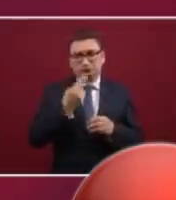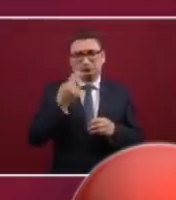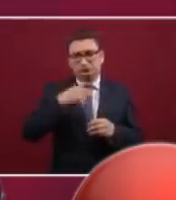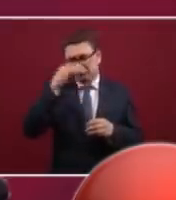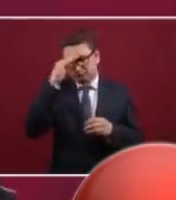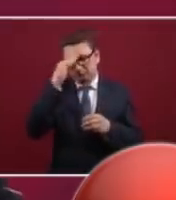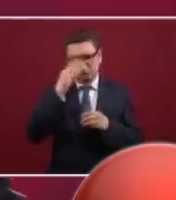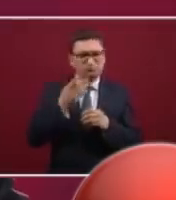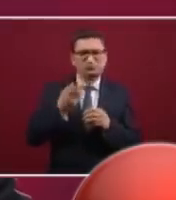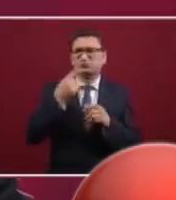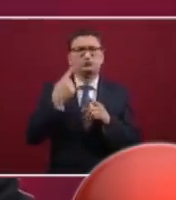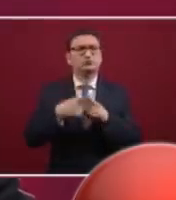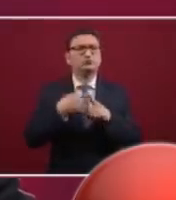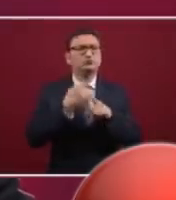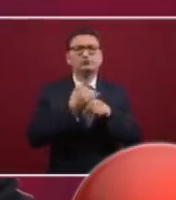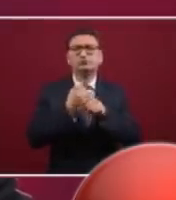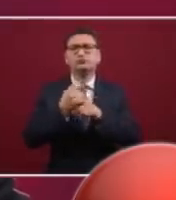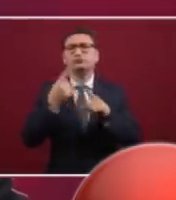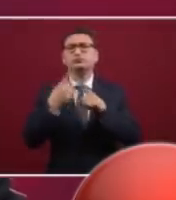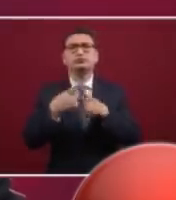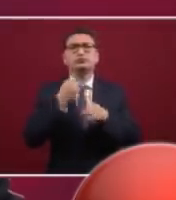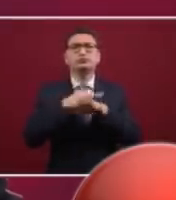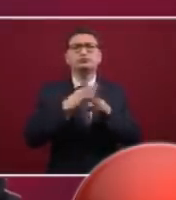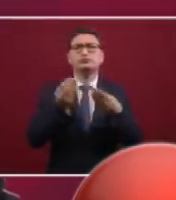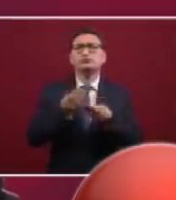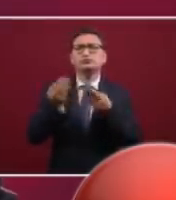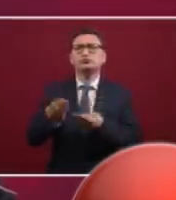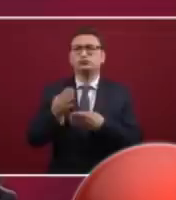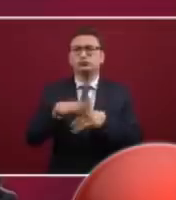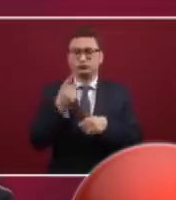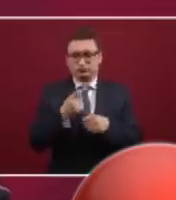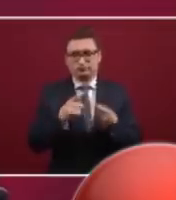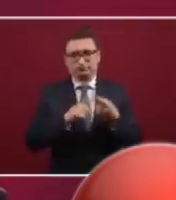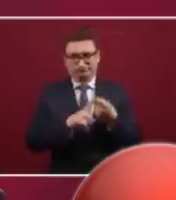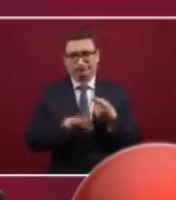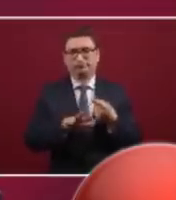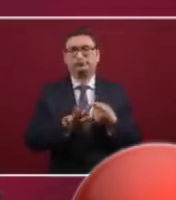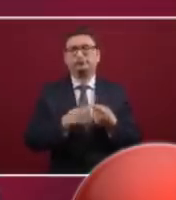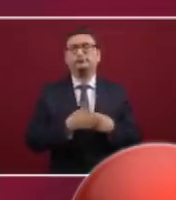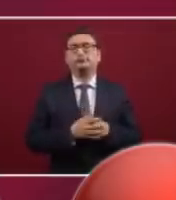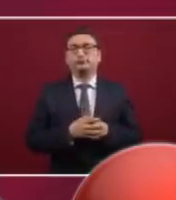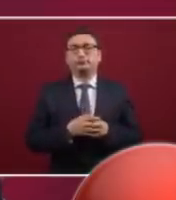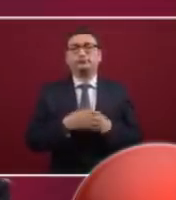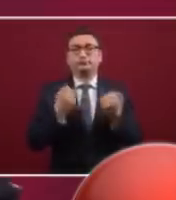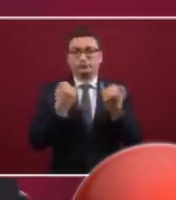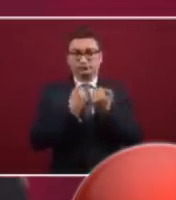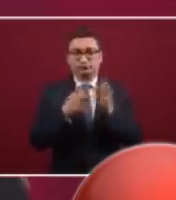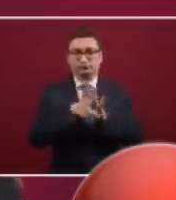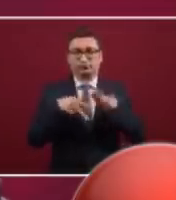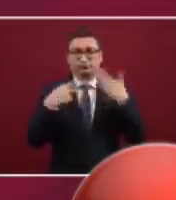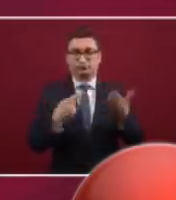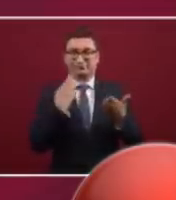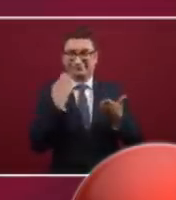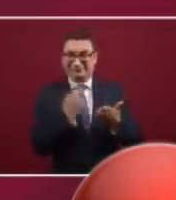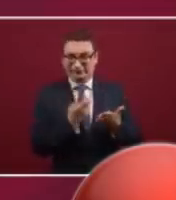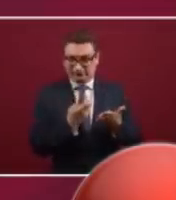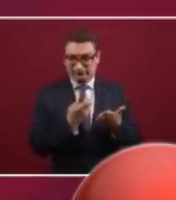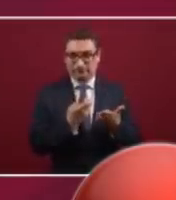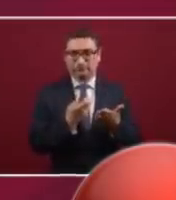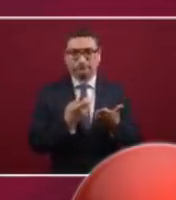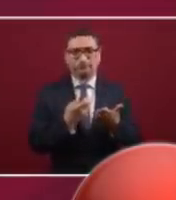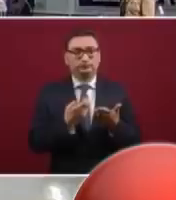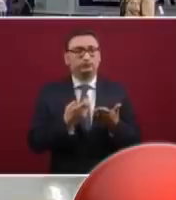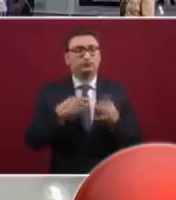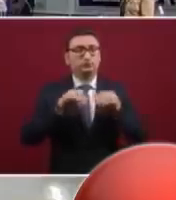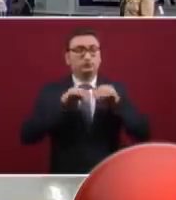quién le entregó esa información. Primero, en ese periódico también se dieron